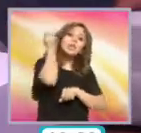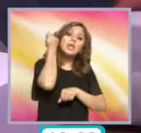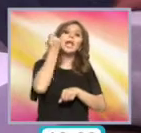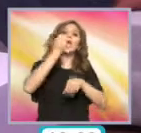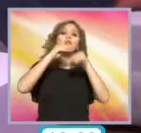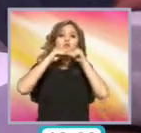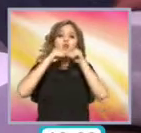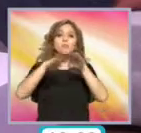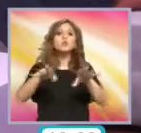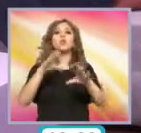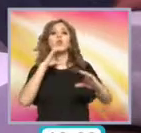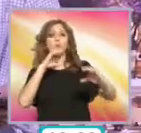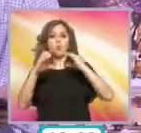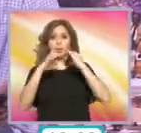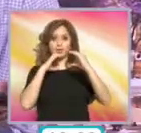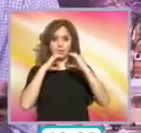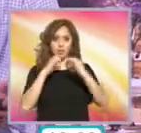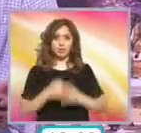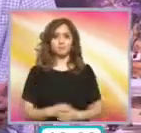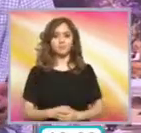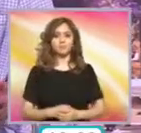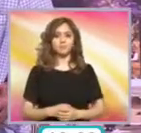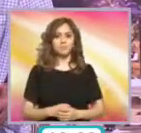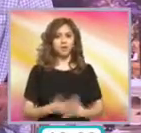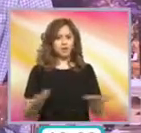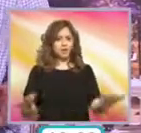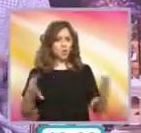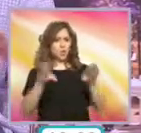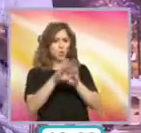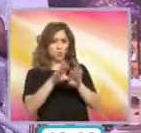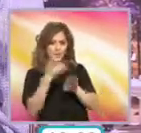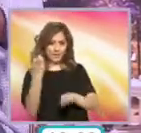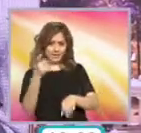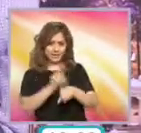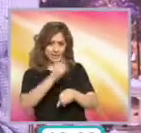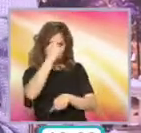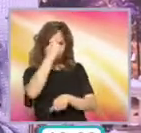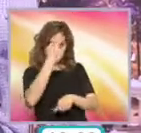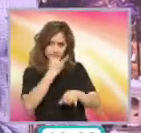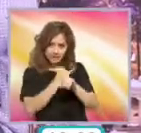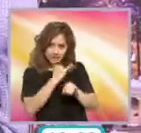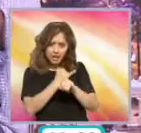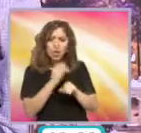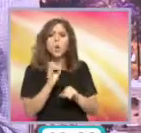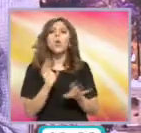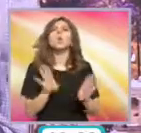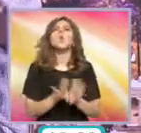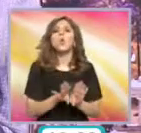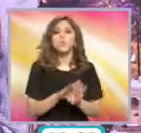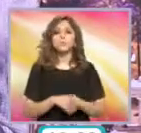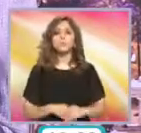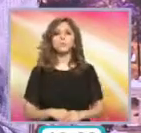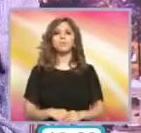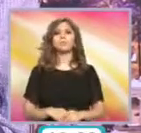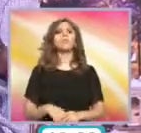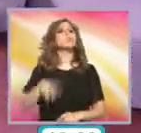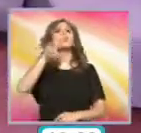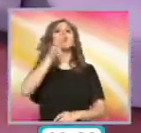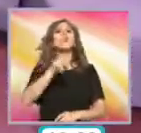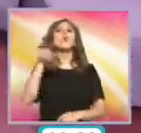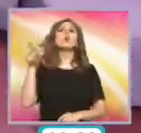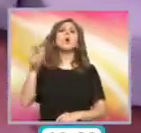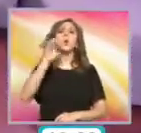Comunicaciones. Así es. Que son ¿Pero hoy se descubrió, o se inventó el Internet o cómo? No, en algún momento la ONU acordó Decidió. que se iba a festejar el día de